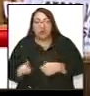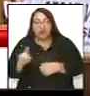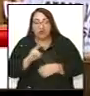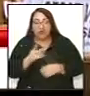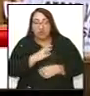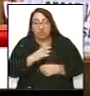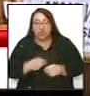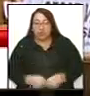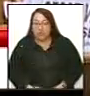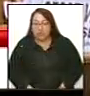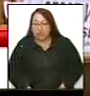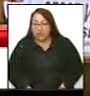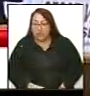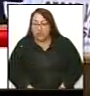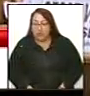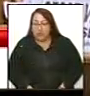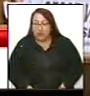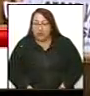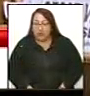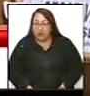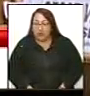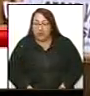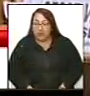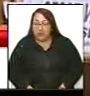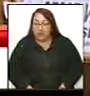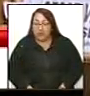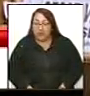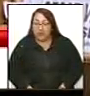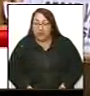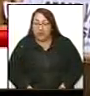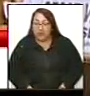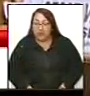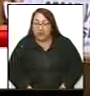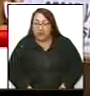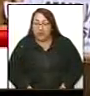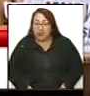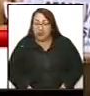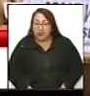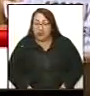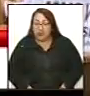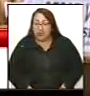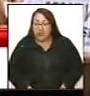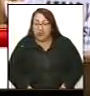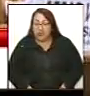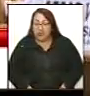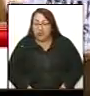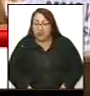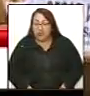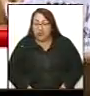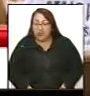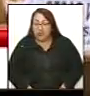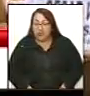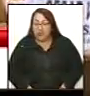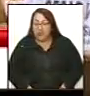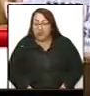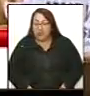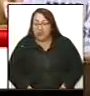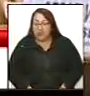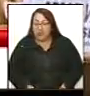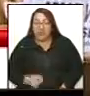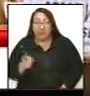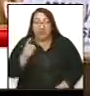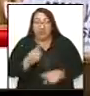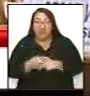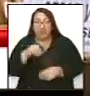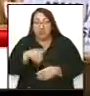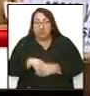del Estado en relación a la SUNEDU. Hay esos dos pedidos. Entonces, no sé si hay otro pedido. No. Entonces, por